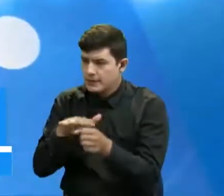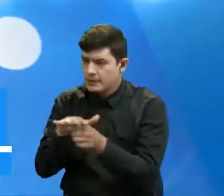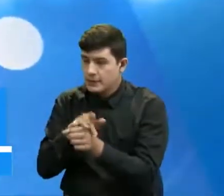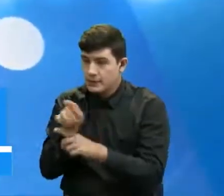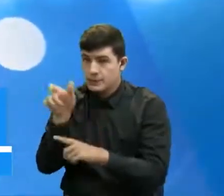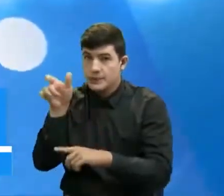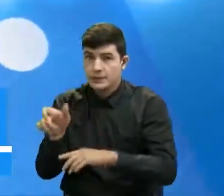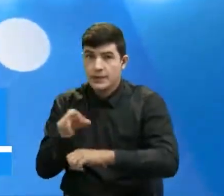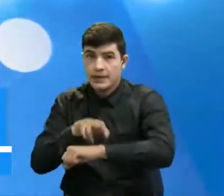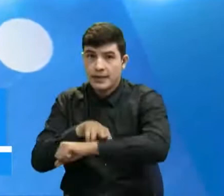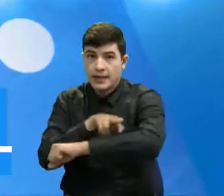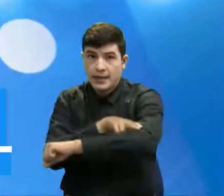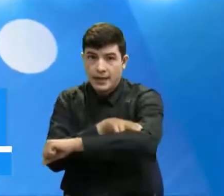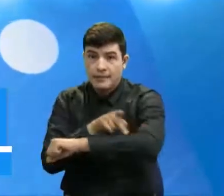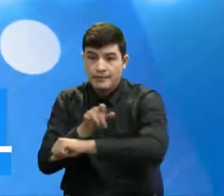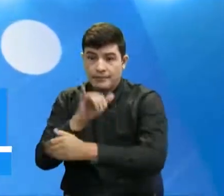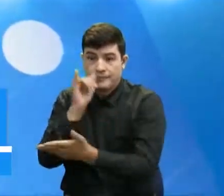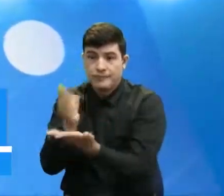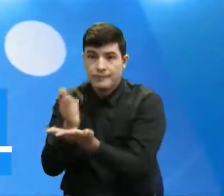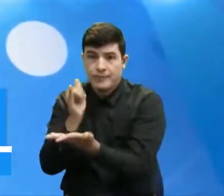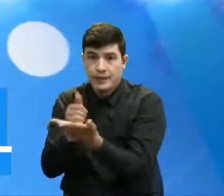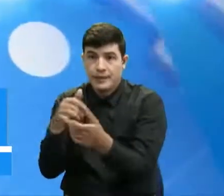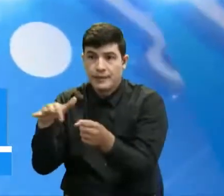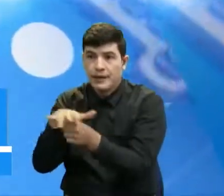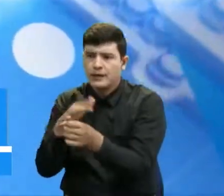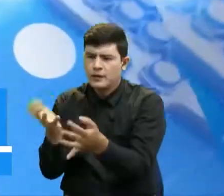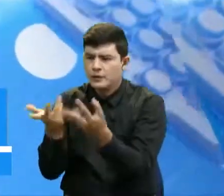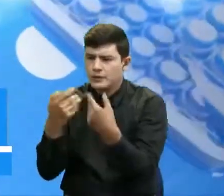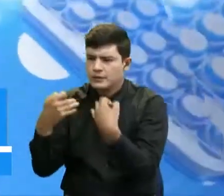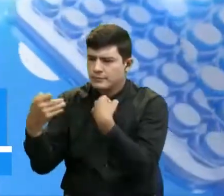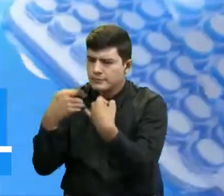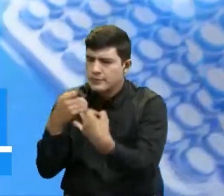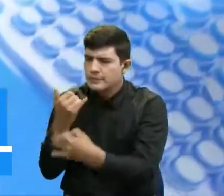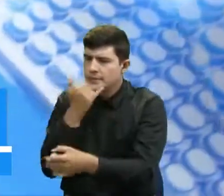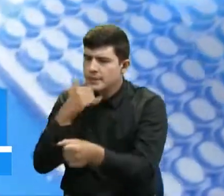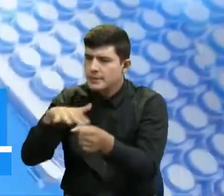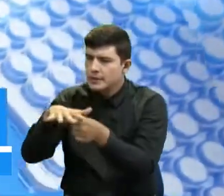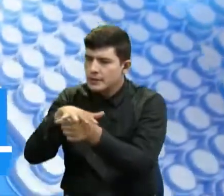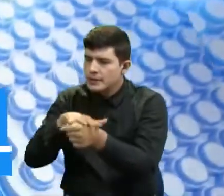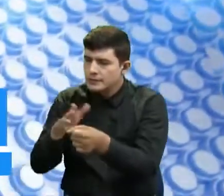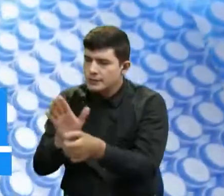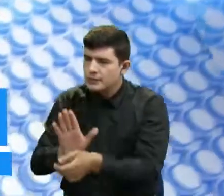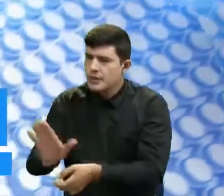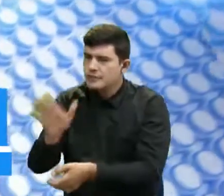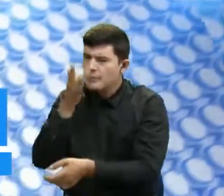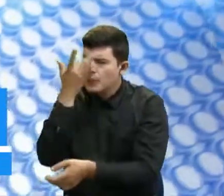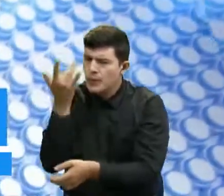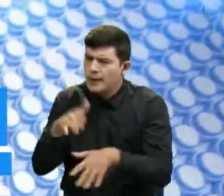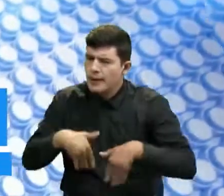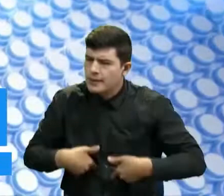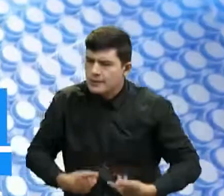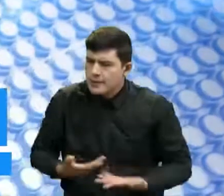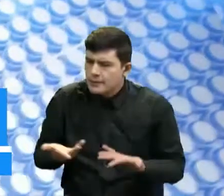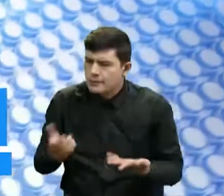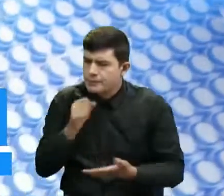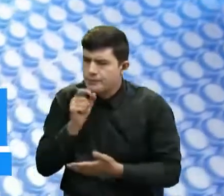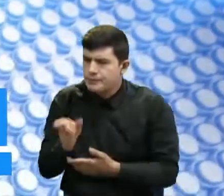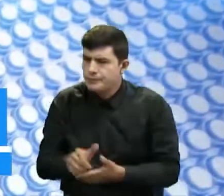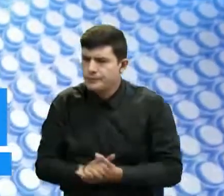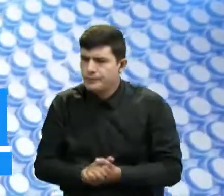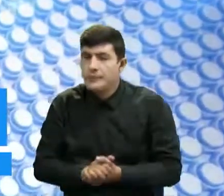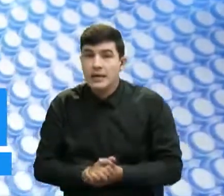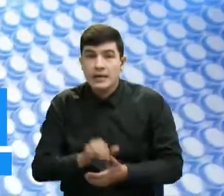la delegada de la Junta de Acción Comunal del barrio. Buenas tardes, sí, es que en las últimas semanas hemos visto que se han